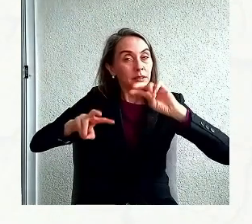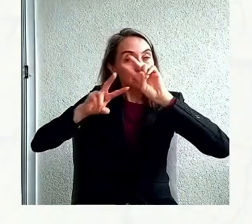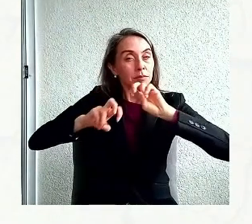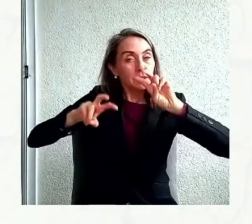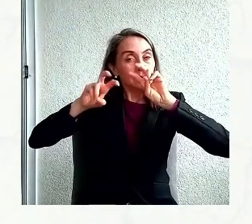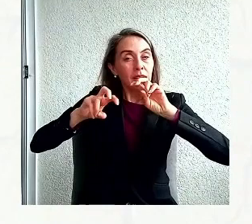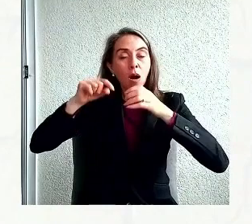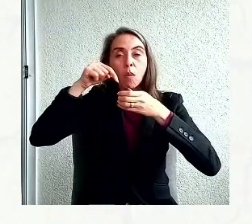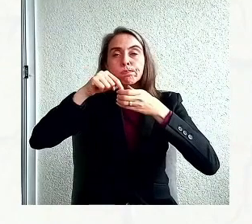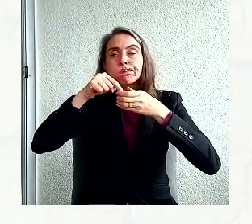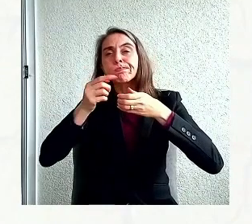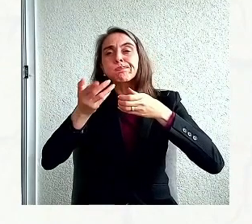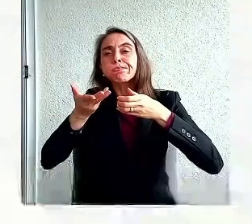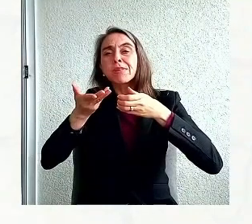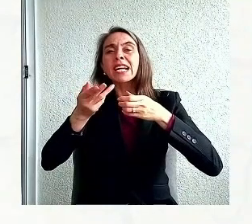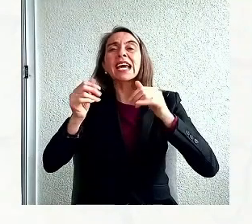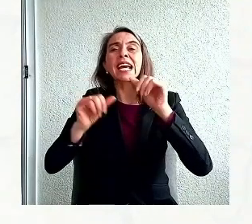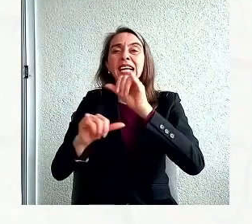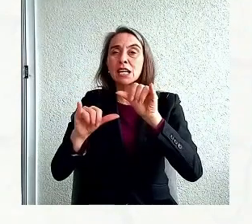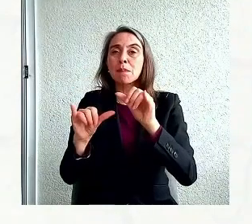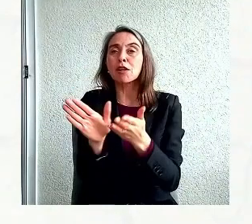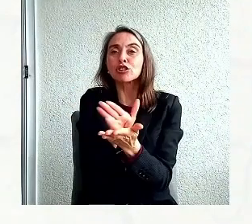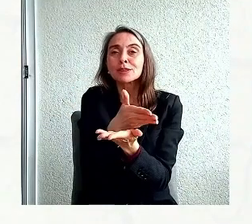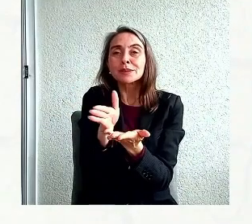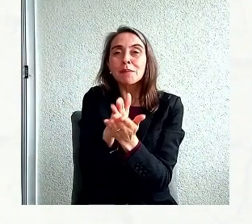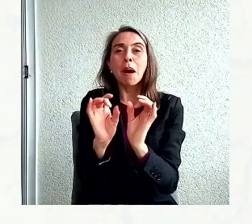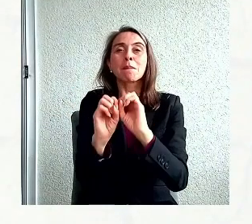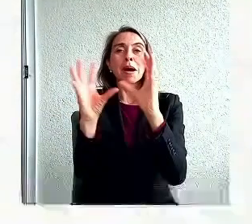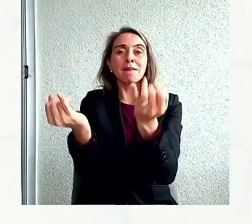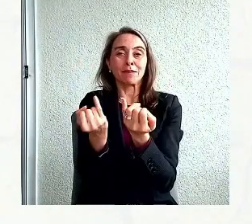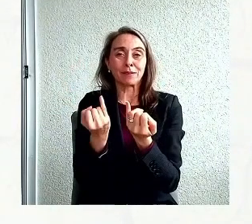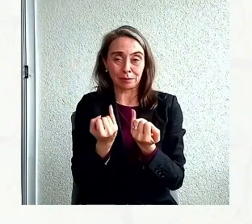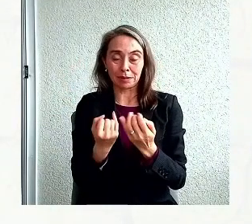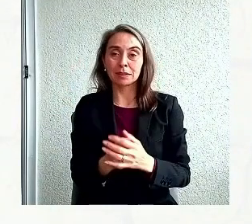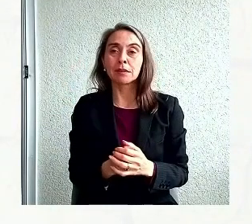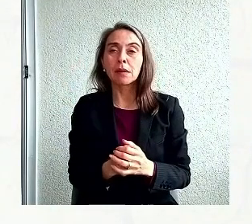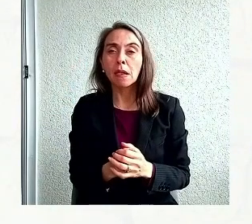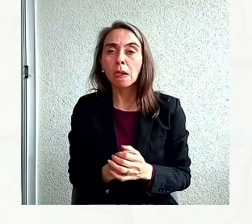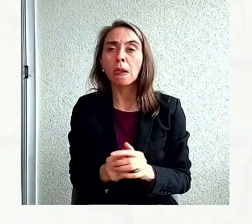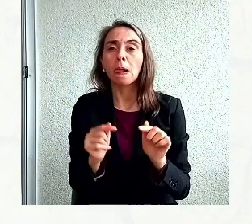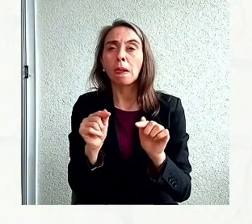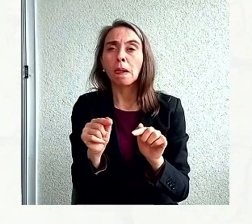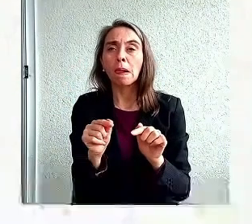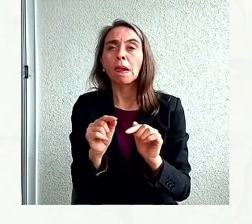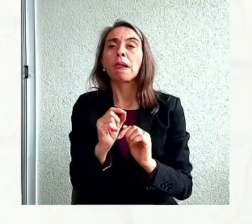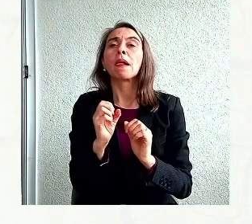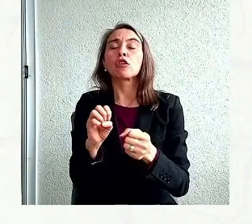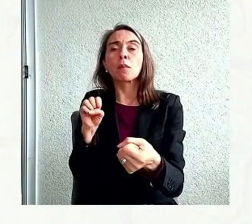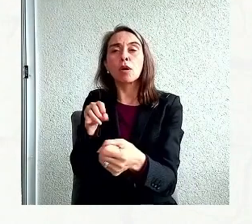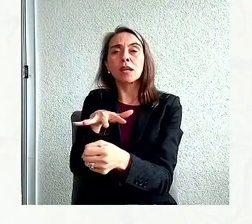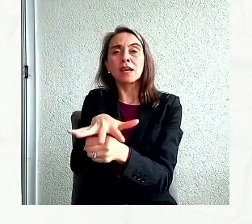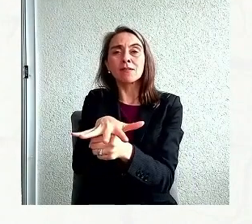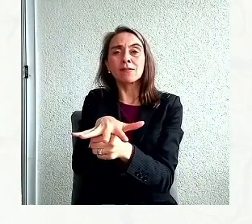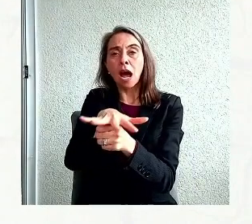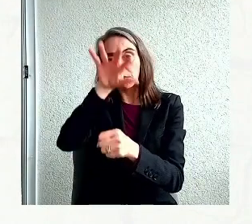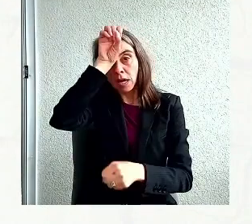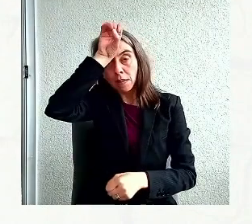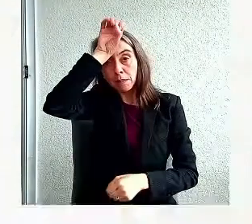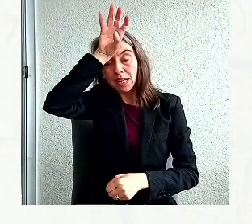impacto local de la minería sobre el derretimiento de los glaciares. Aquí podemos ver una fotografía, ¿cierto?, de la cordillera donde apreciamos